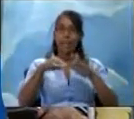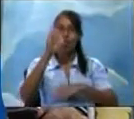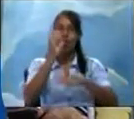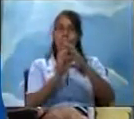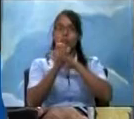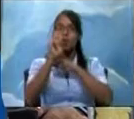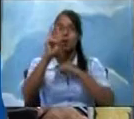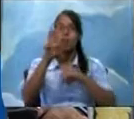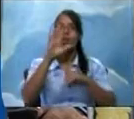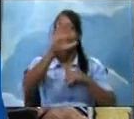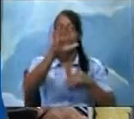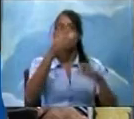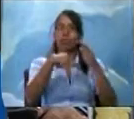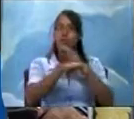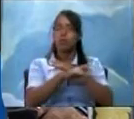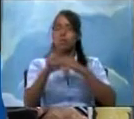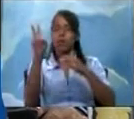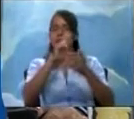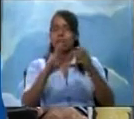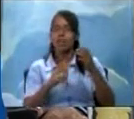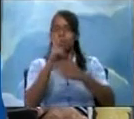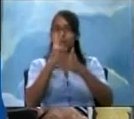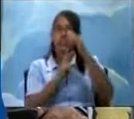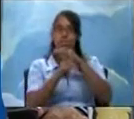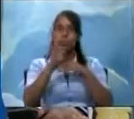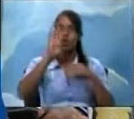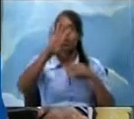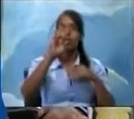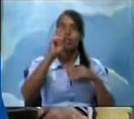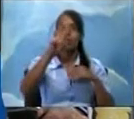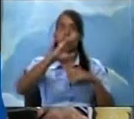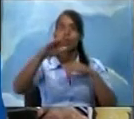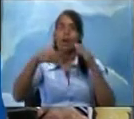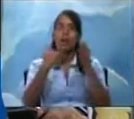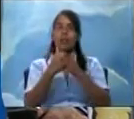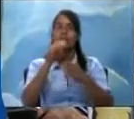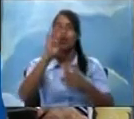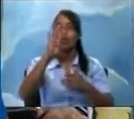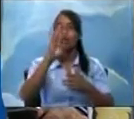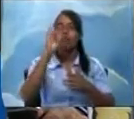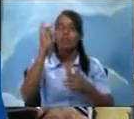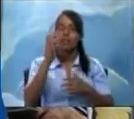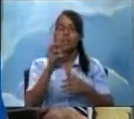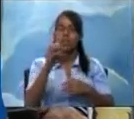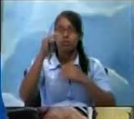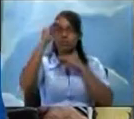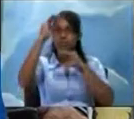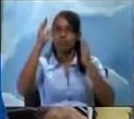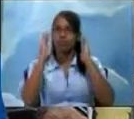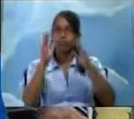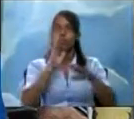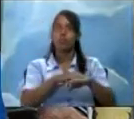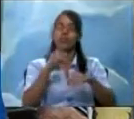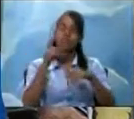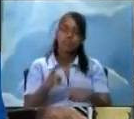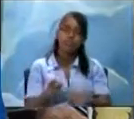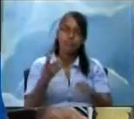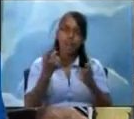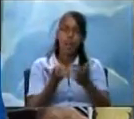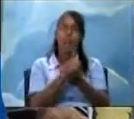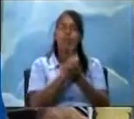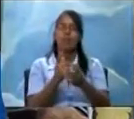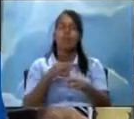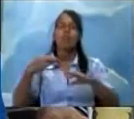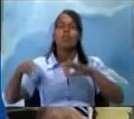25. Vamos a leer desde el versículo 42 al 46 y tome nota porque de allí pasaremos al libro